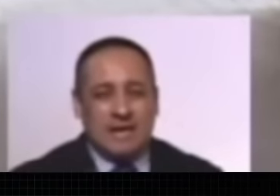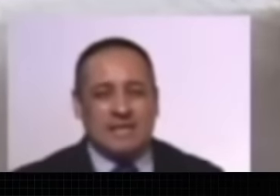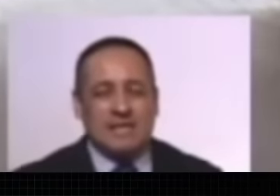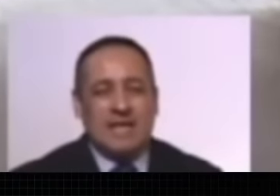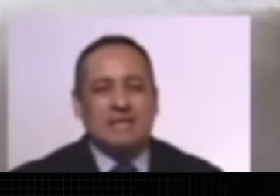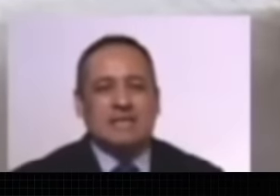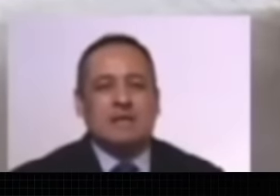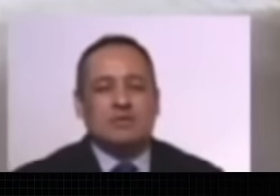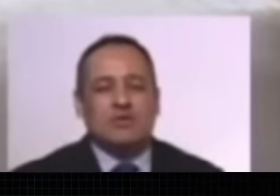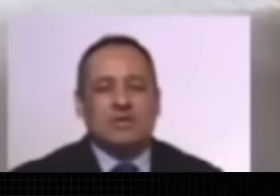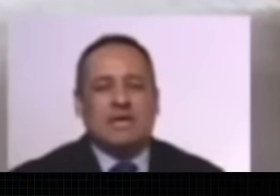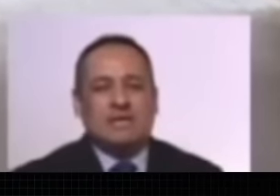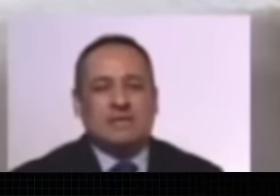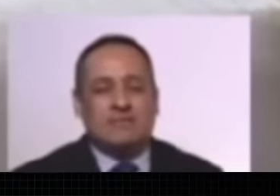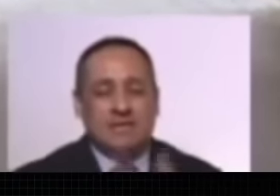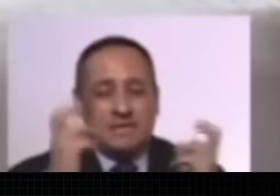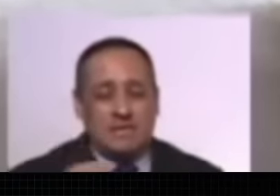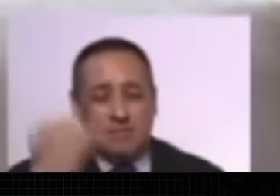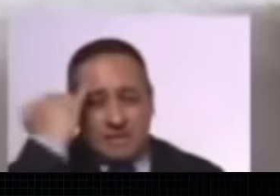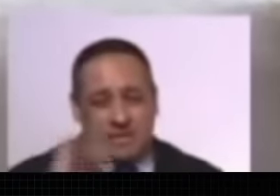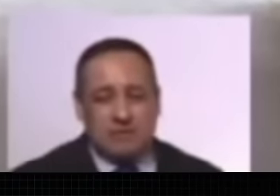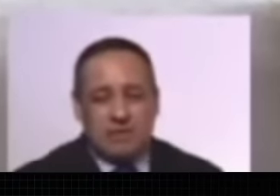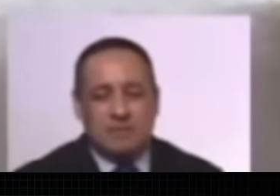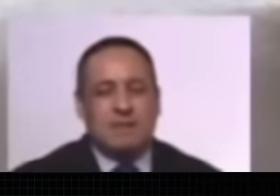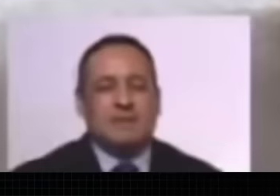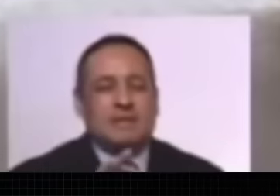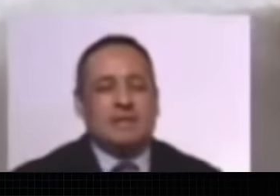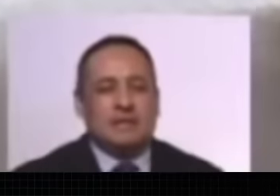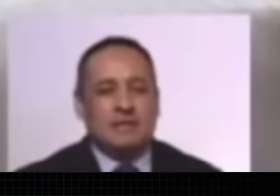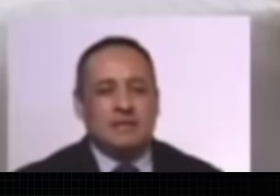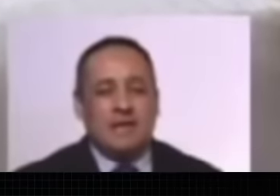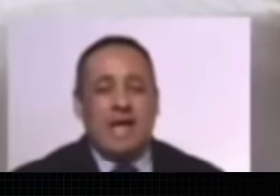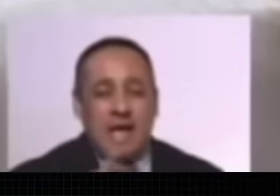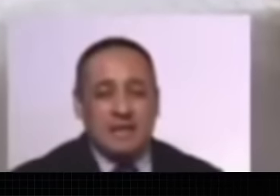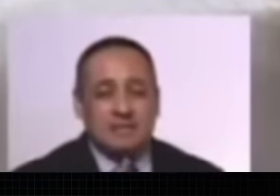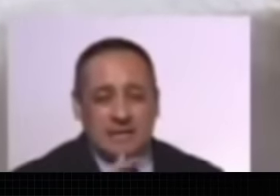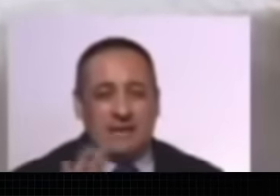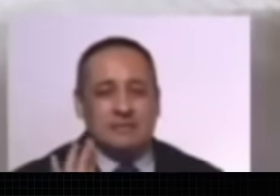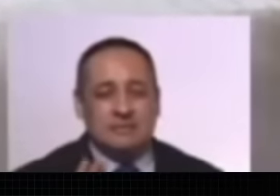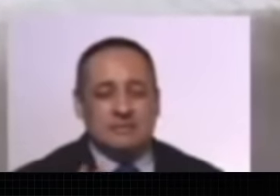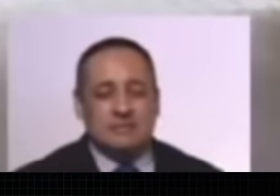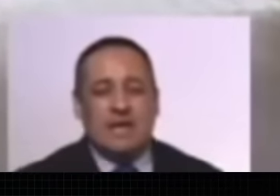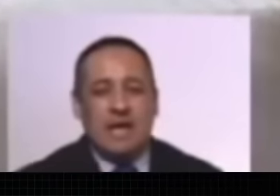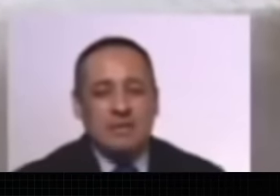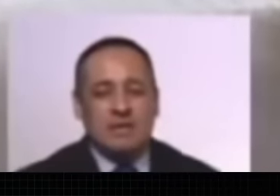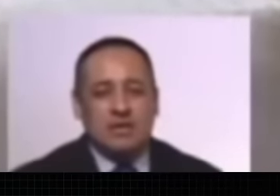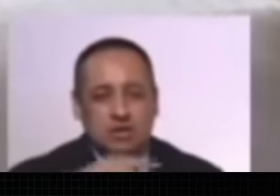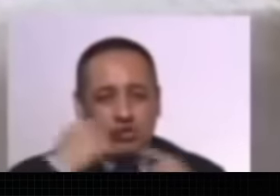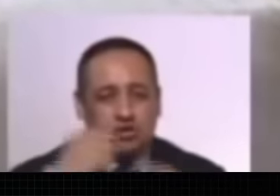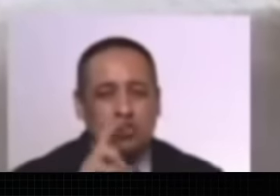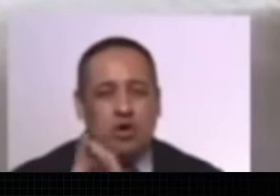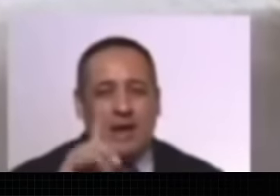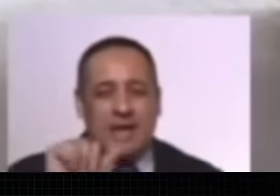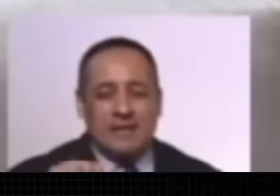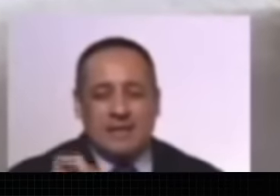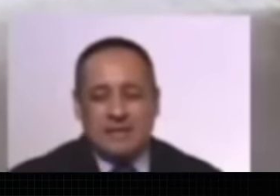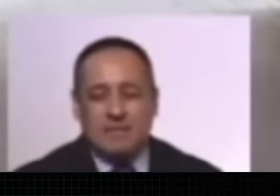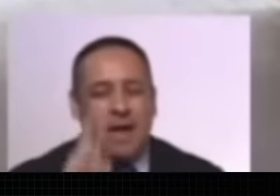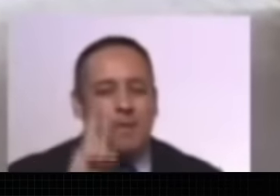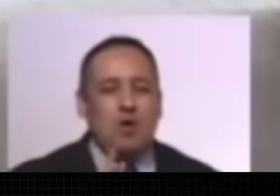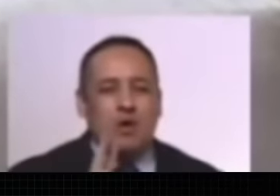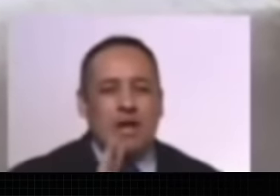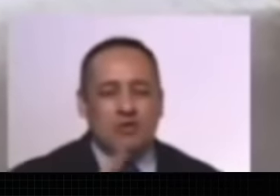al servicio de fines ideológicos particulares. Así es, colegas, Zoraida Ábalos ha